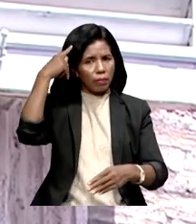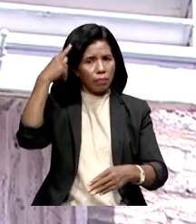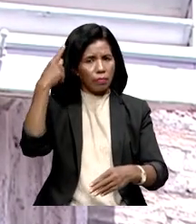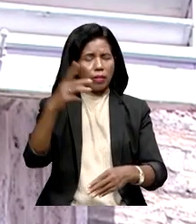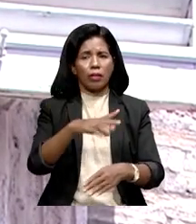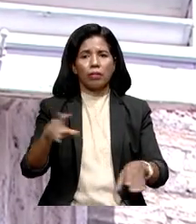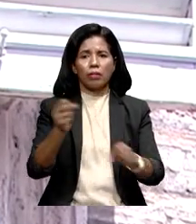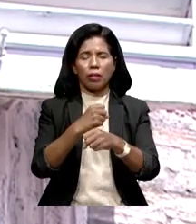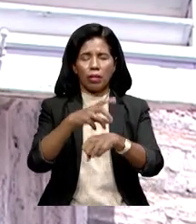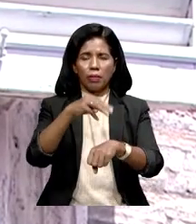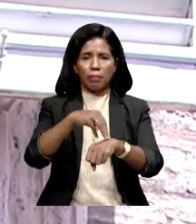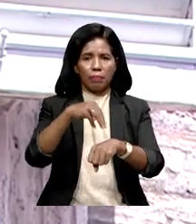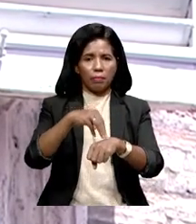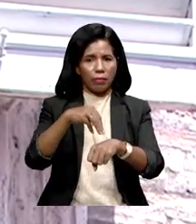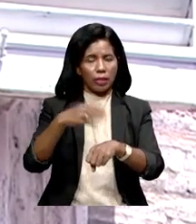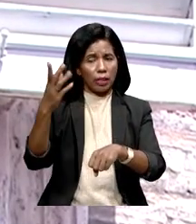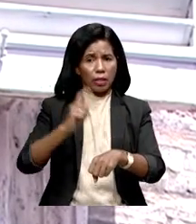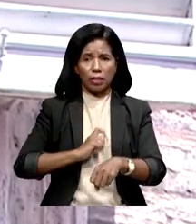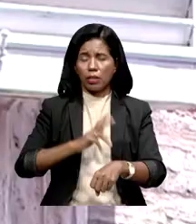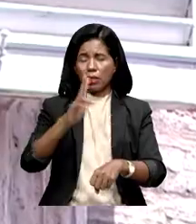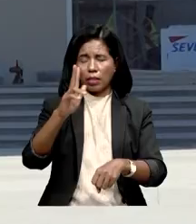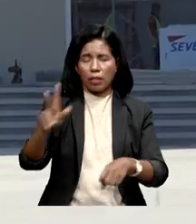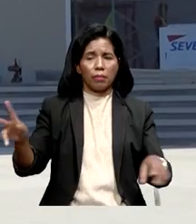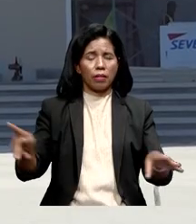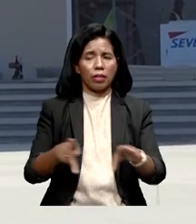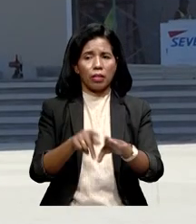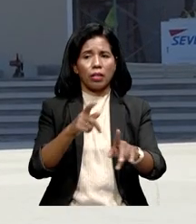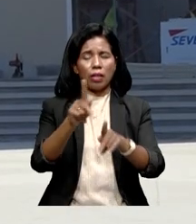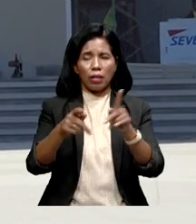se preside missa solene e a Tacitolo, nebe se participa o